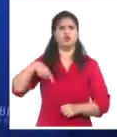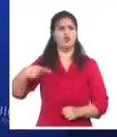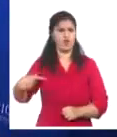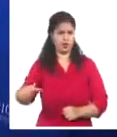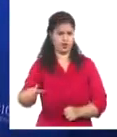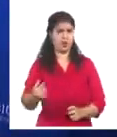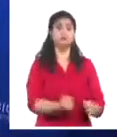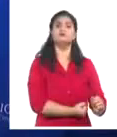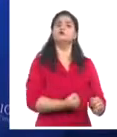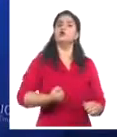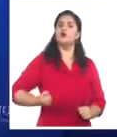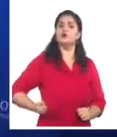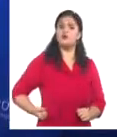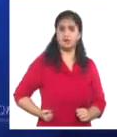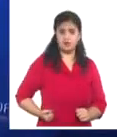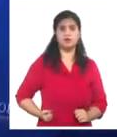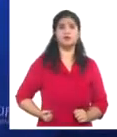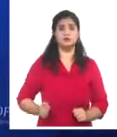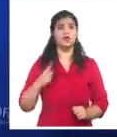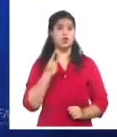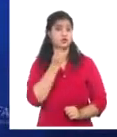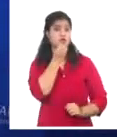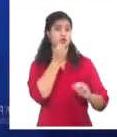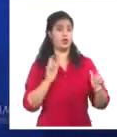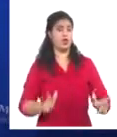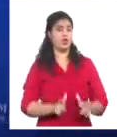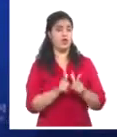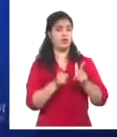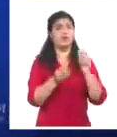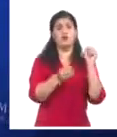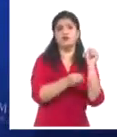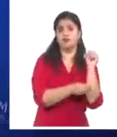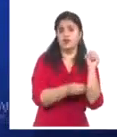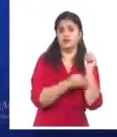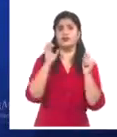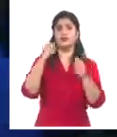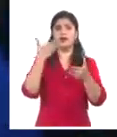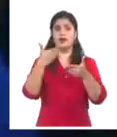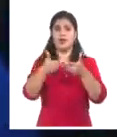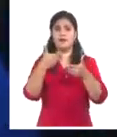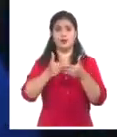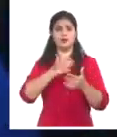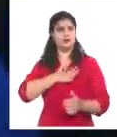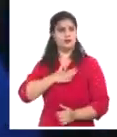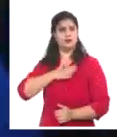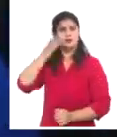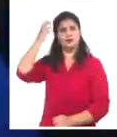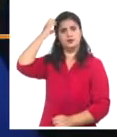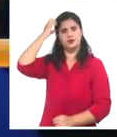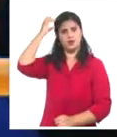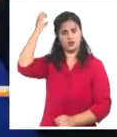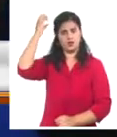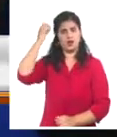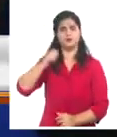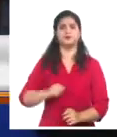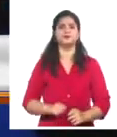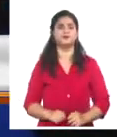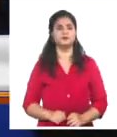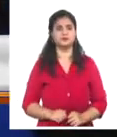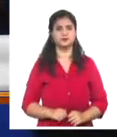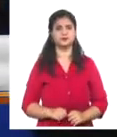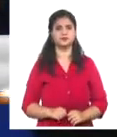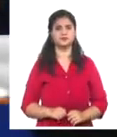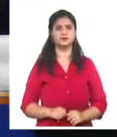puesto el país en las manos para poder fortalecer justamente la empresa estatal socialista. El cuadro básico de medicamentos hoy de la